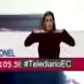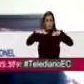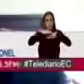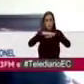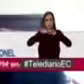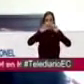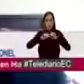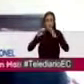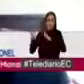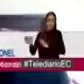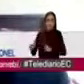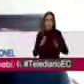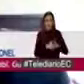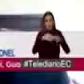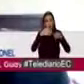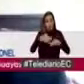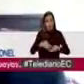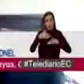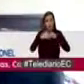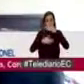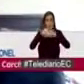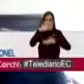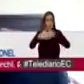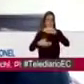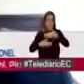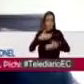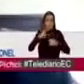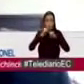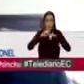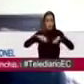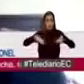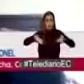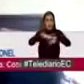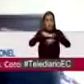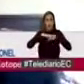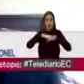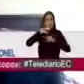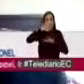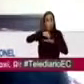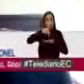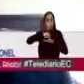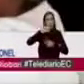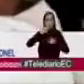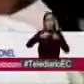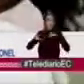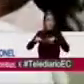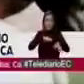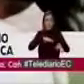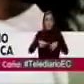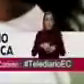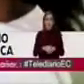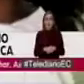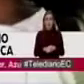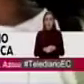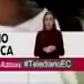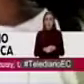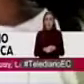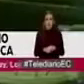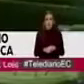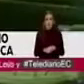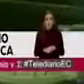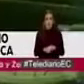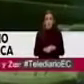han estado fundamentalmente operando en sus respectivos centros de actividad. La autoridad del ente de